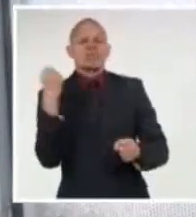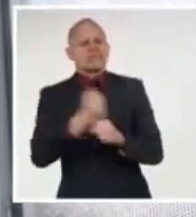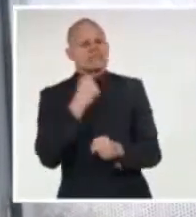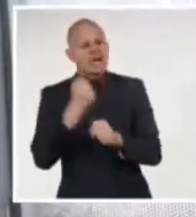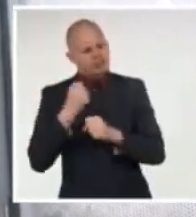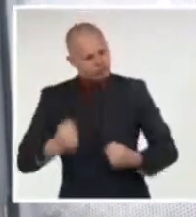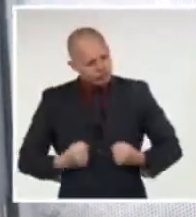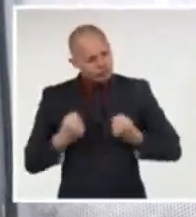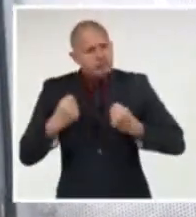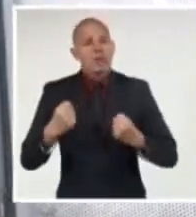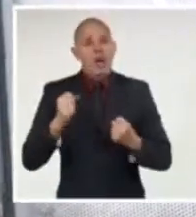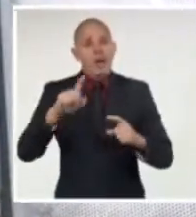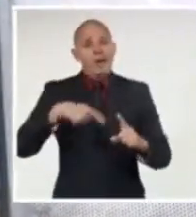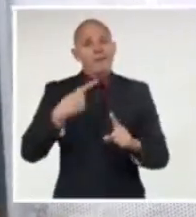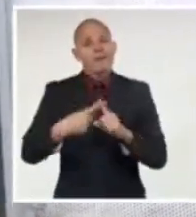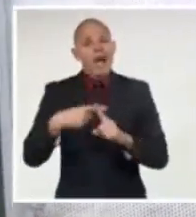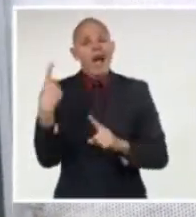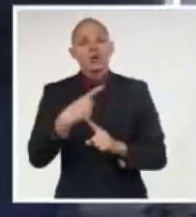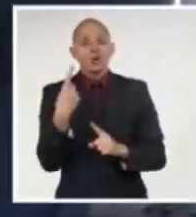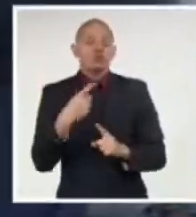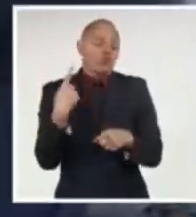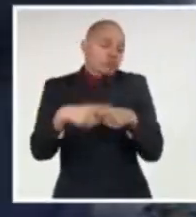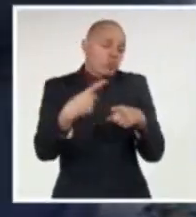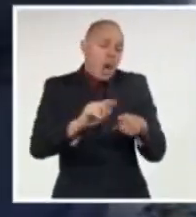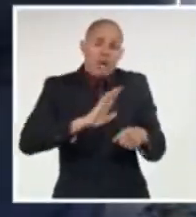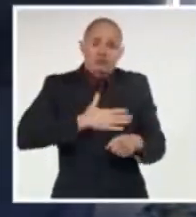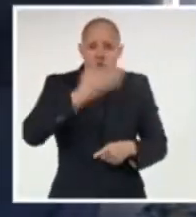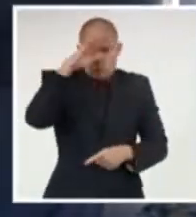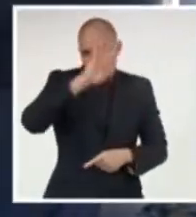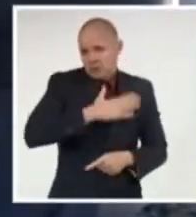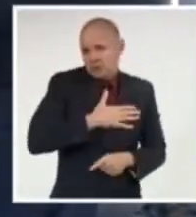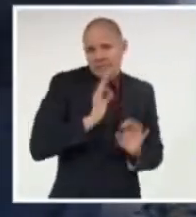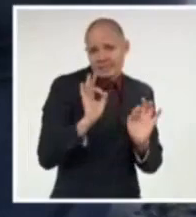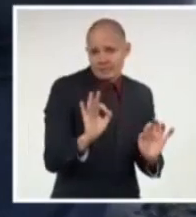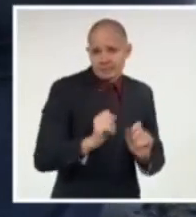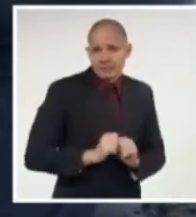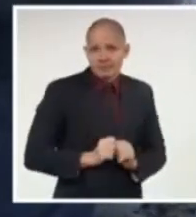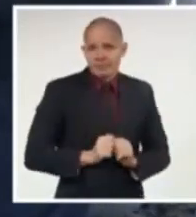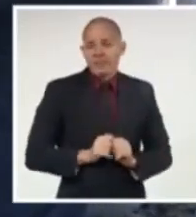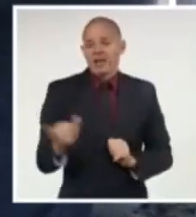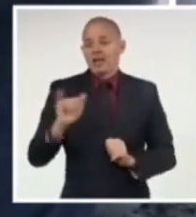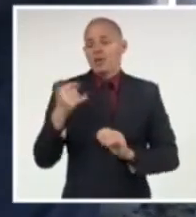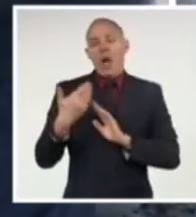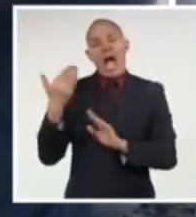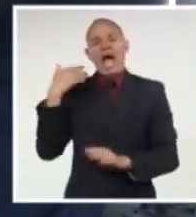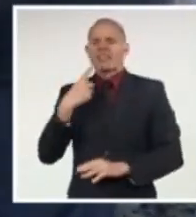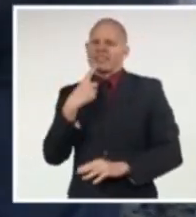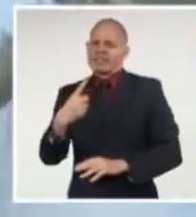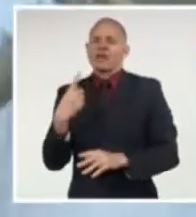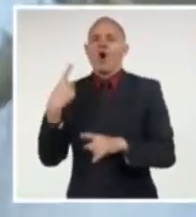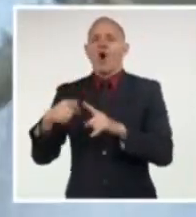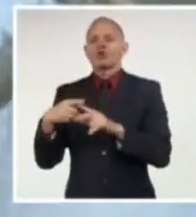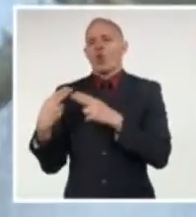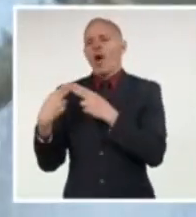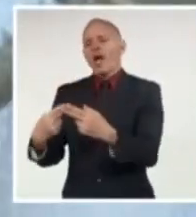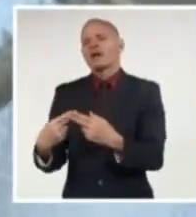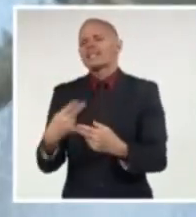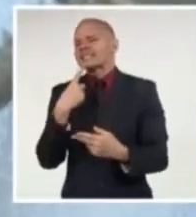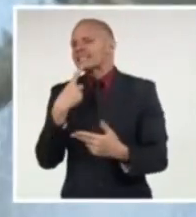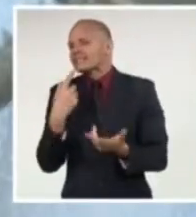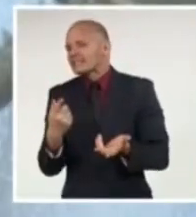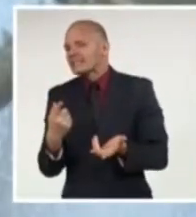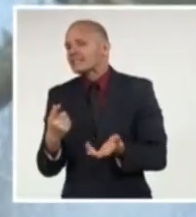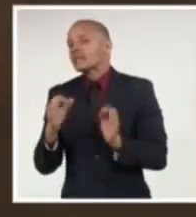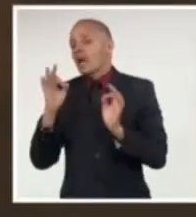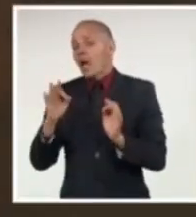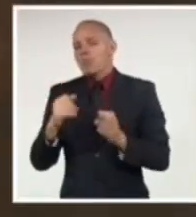esfuerzos y con nuestros propios recursos. Así como resaltó el héroe de la República de Cuba, se contribuye